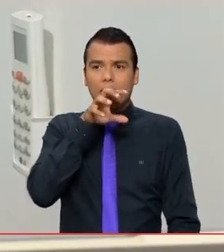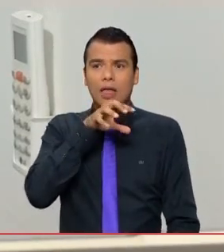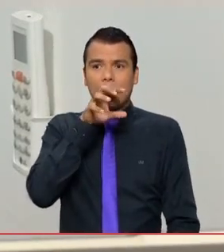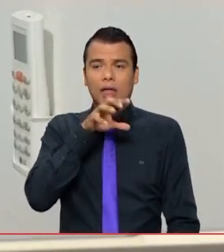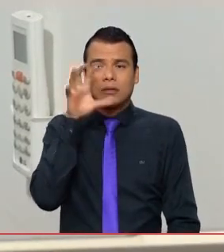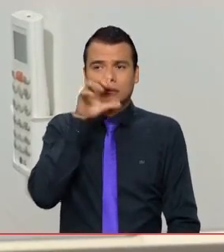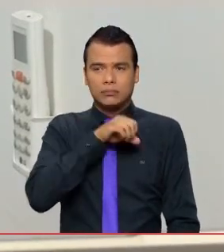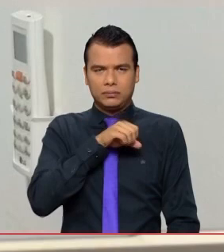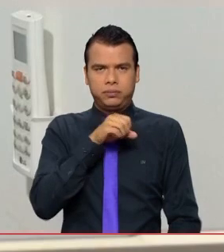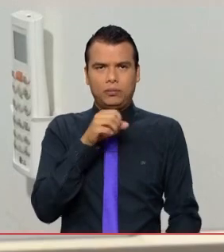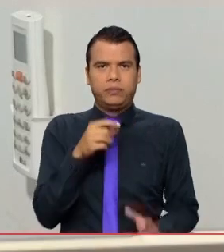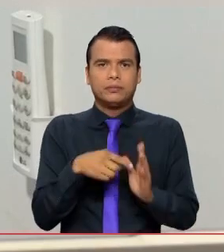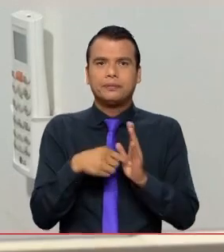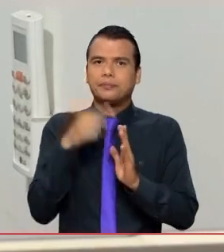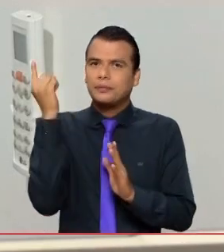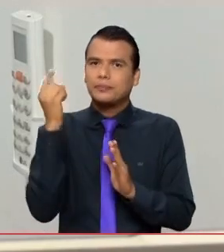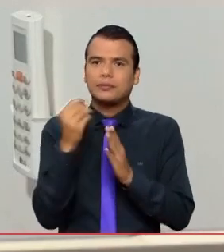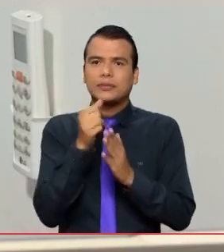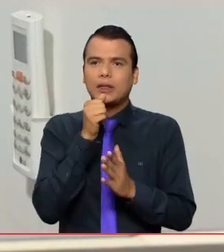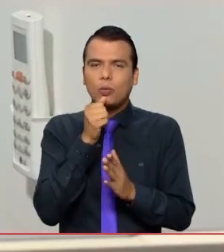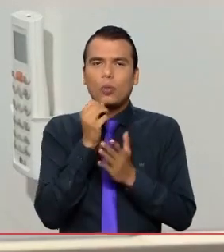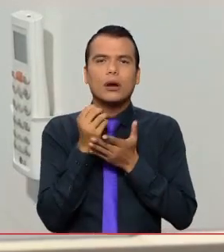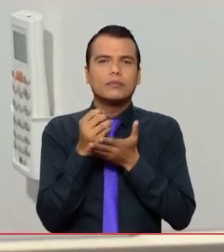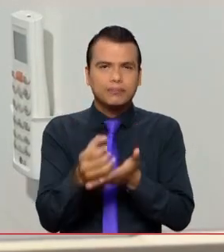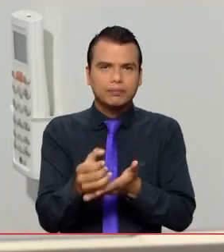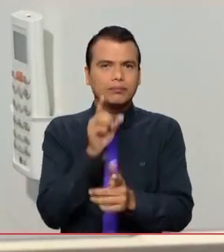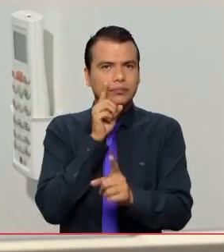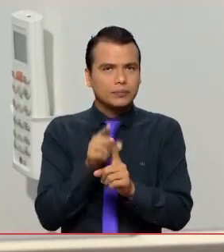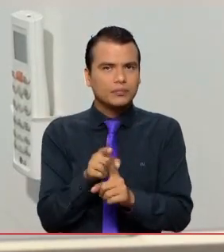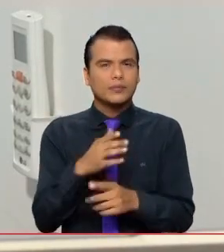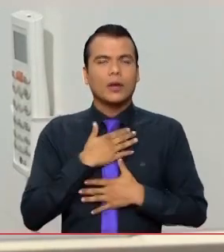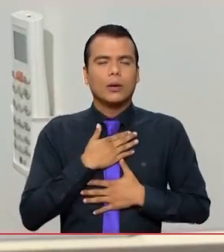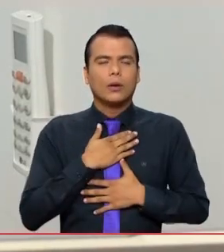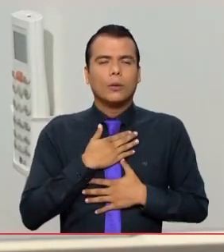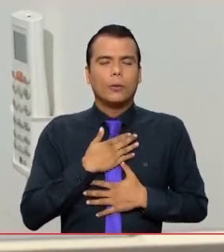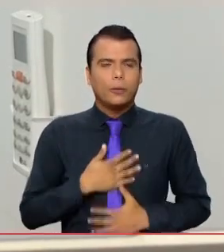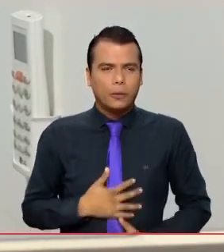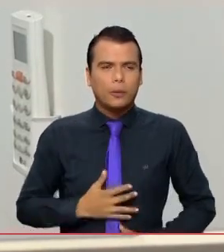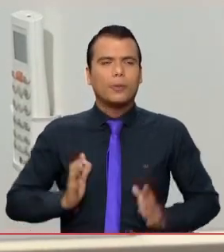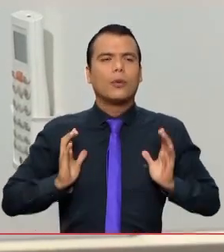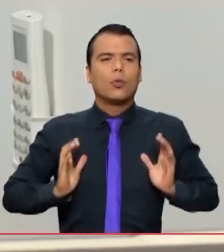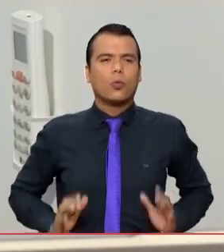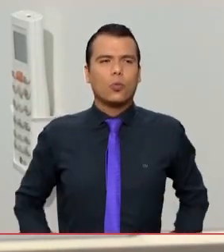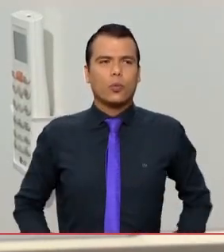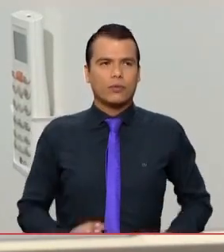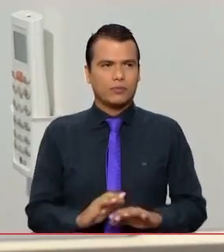manera inmediata cantidades de agua suficientes para que le permitan regularse temperatura,